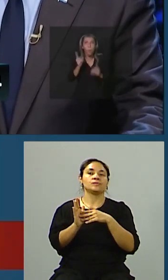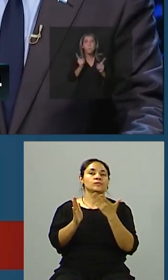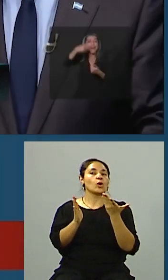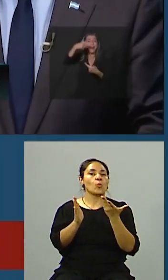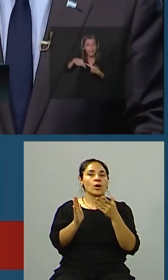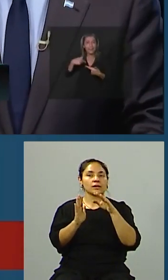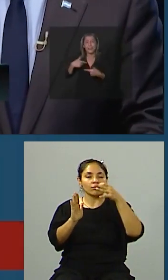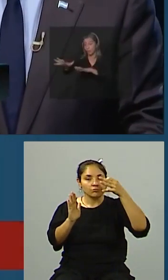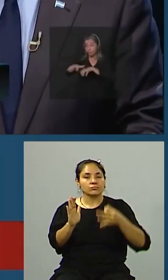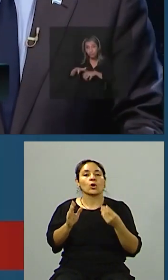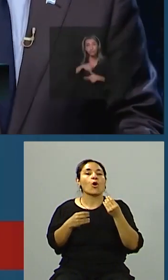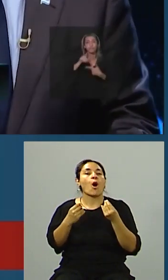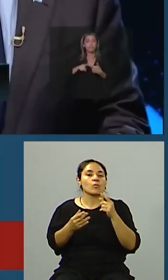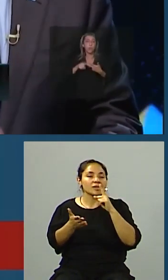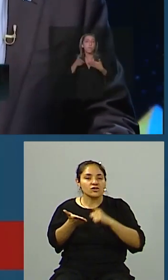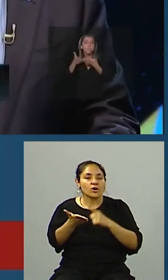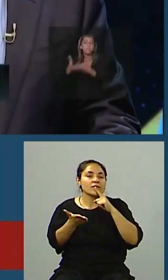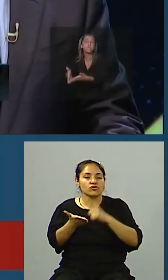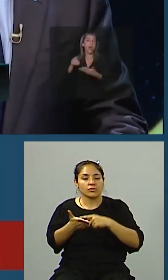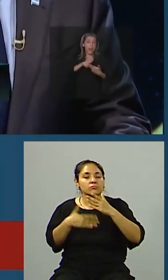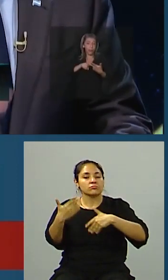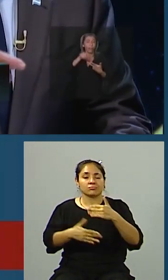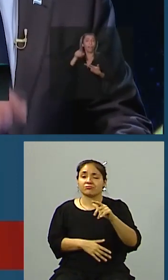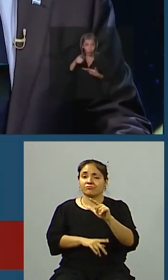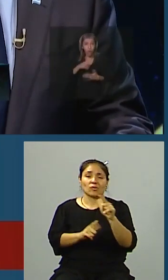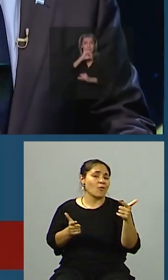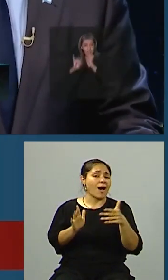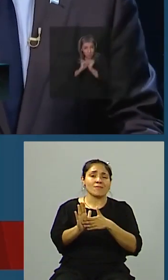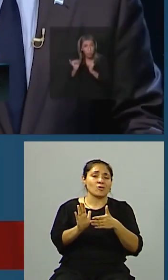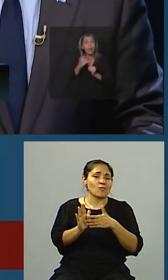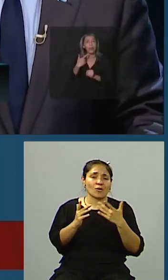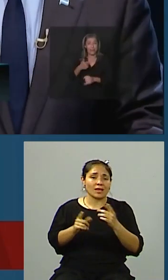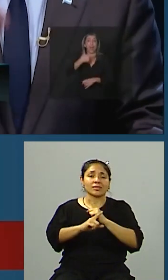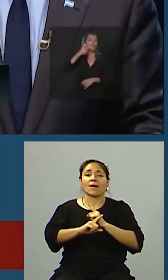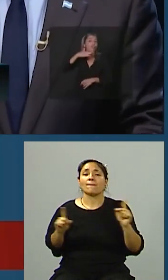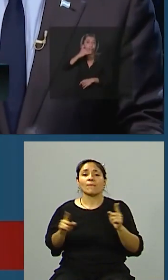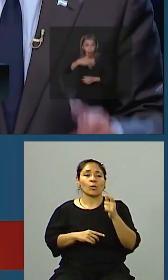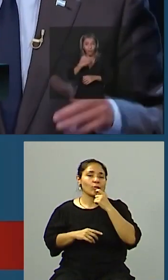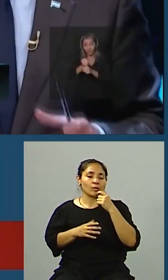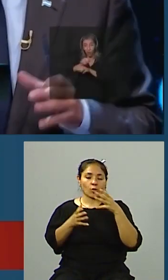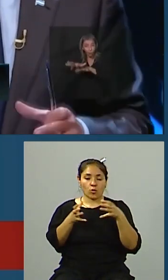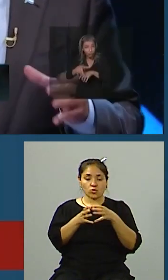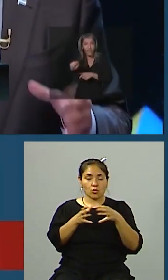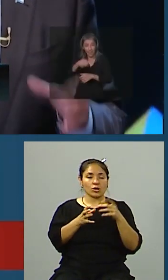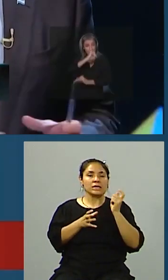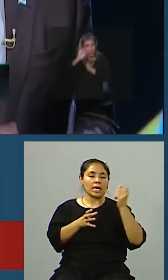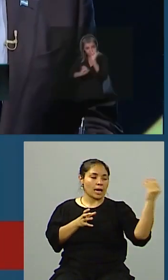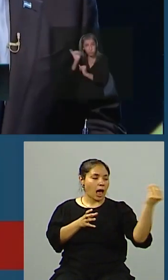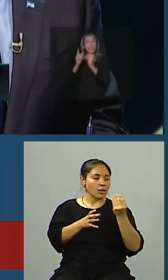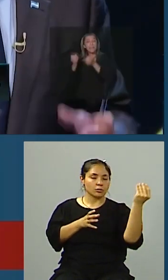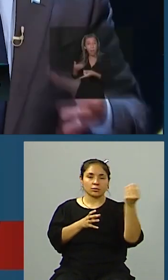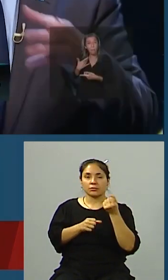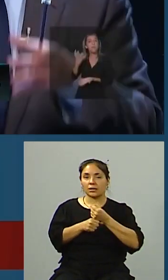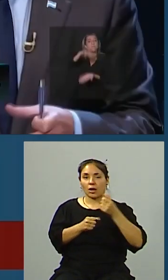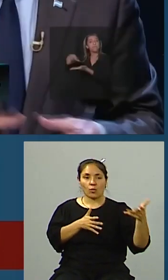algunas medidas que había anticipado, no hay. Y tampoco hay definiciones en quiénes podrían ser parte de su gabinete. Hay una cuestión